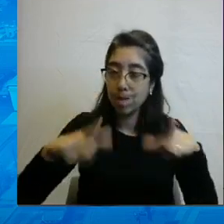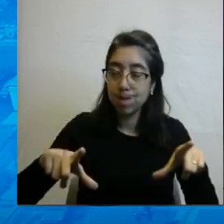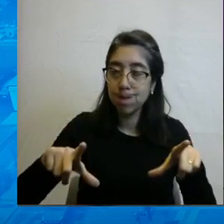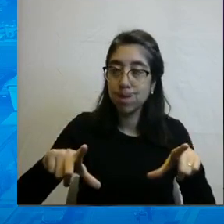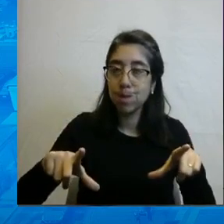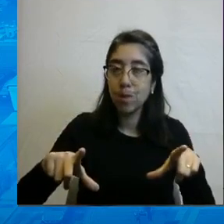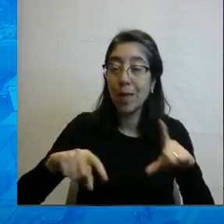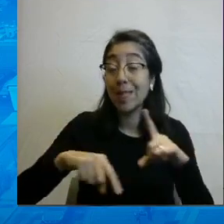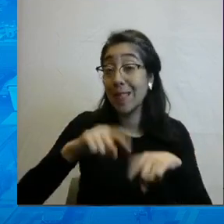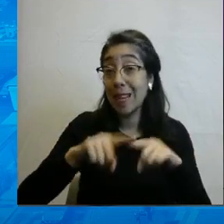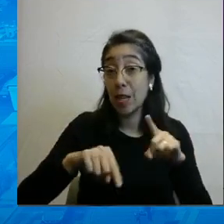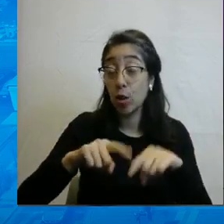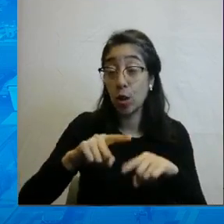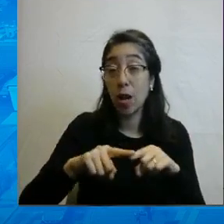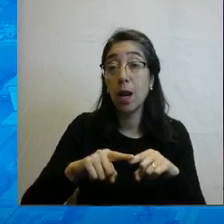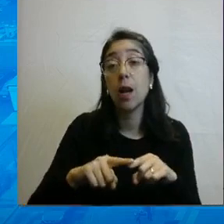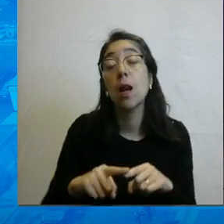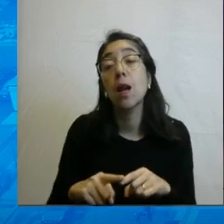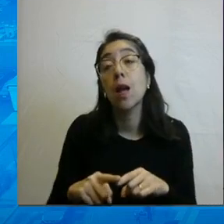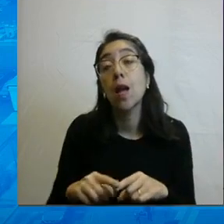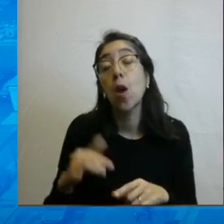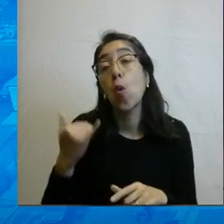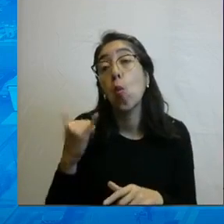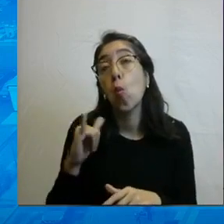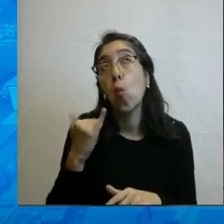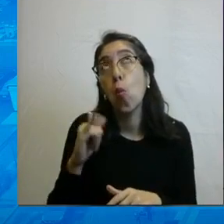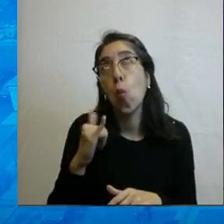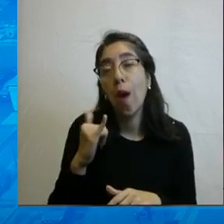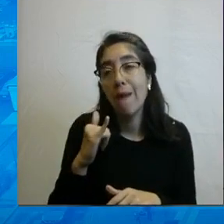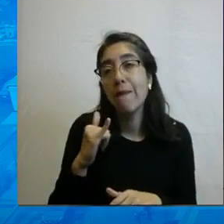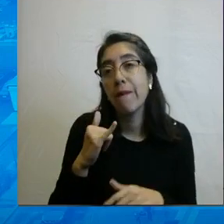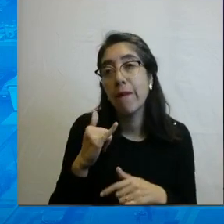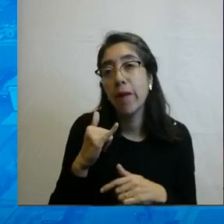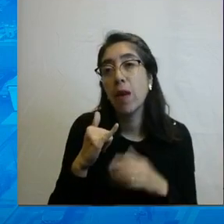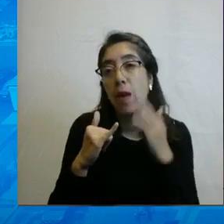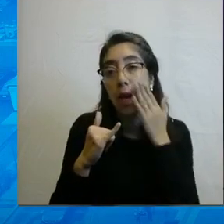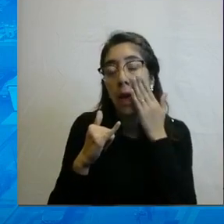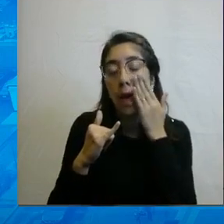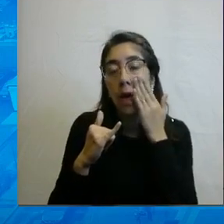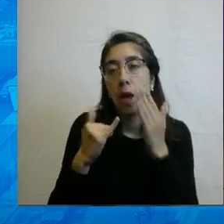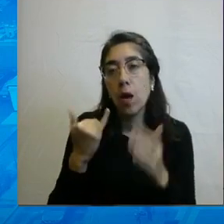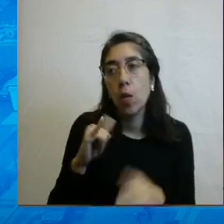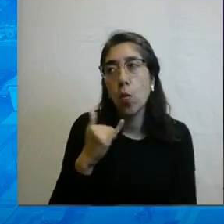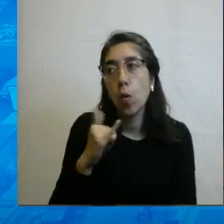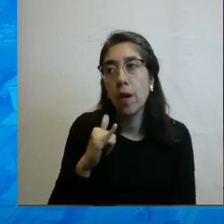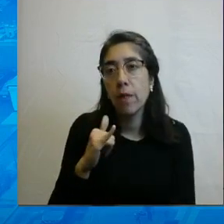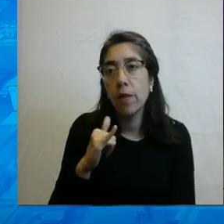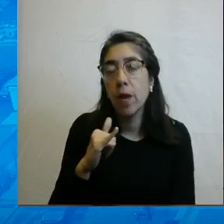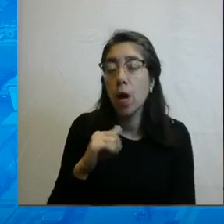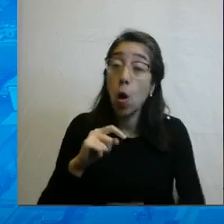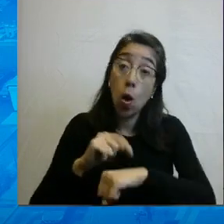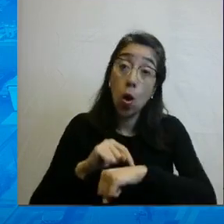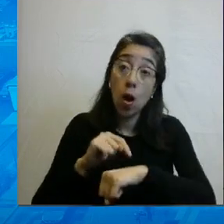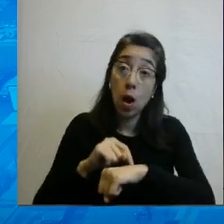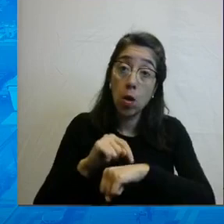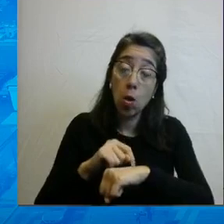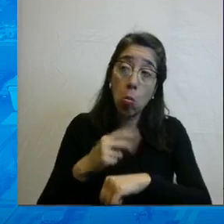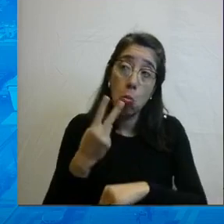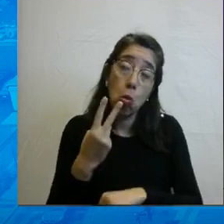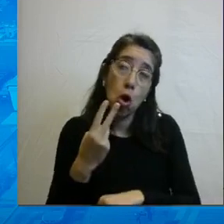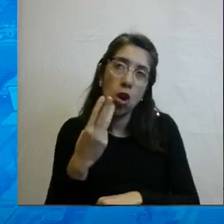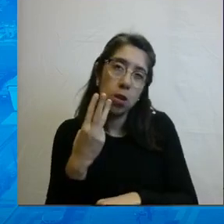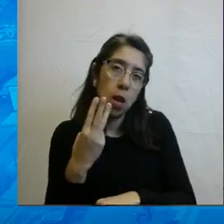mismo día jueves. Podemos, después que ya está terminando casi este consejo, ponernos de acuerdo en un horario, quizás 2-3 de la